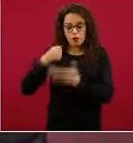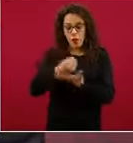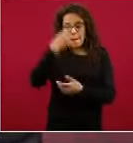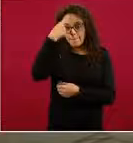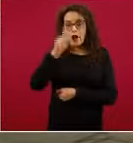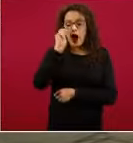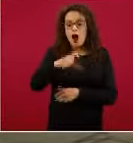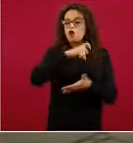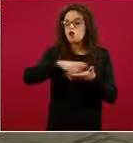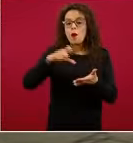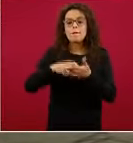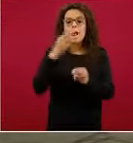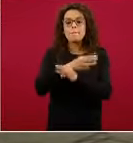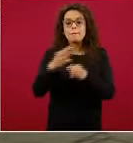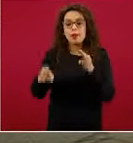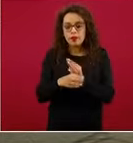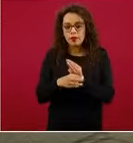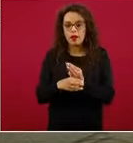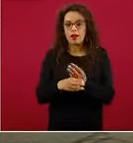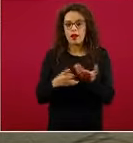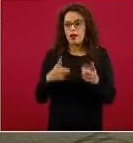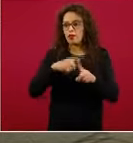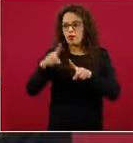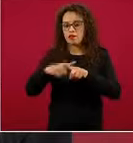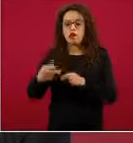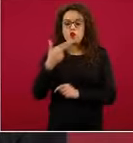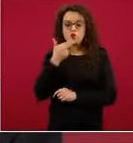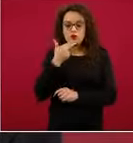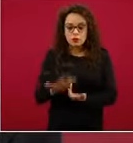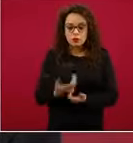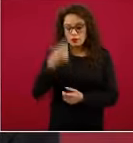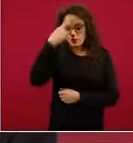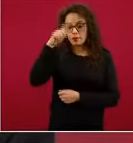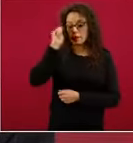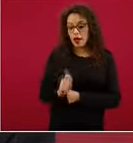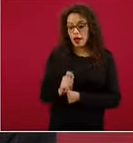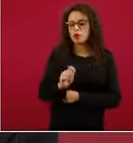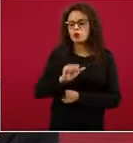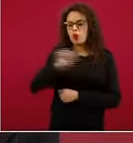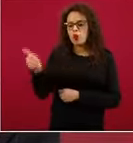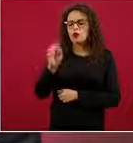poco entrenamiento del personal en muchos sentidos, en bioseguridad, en